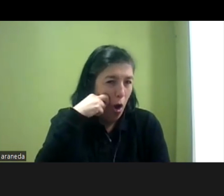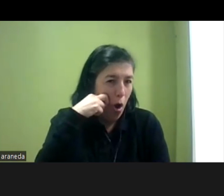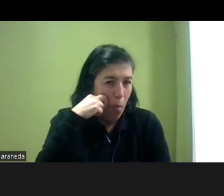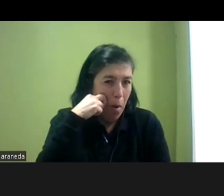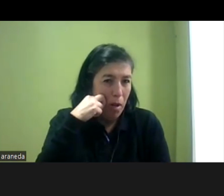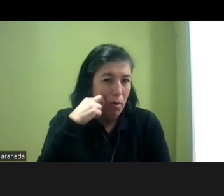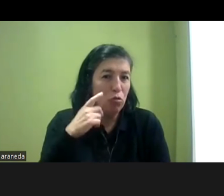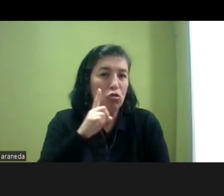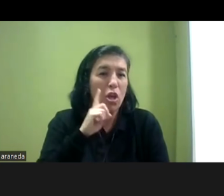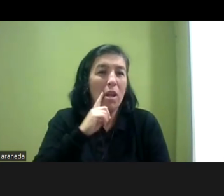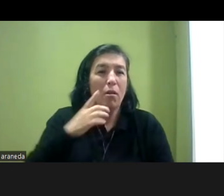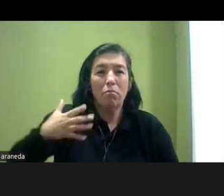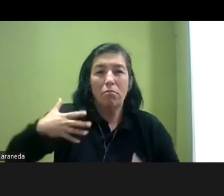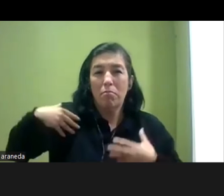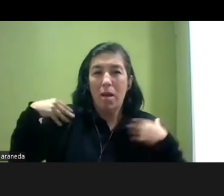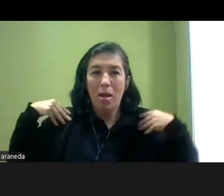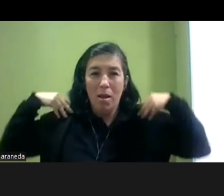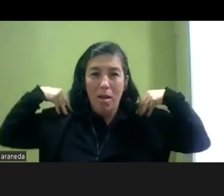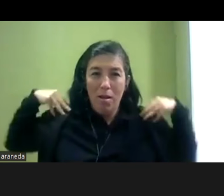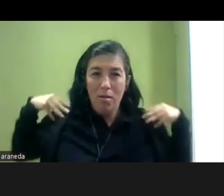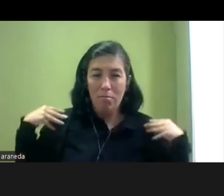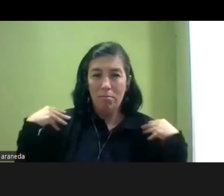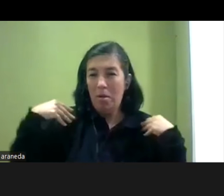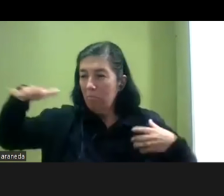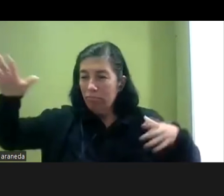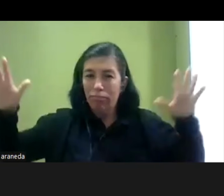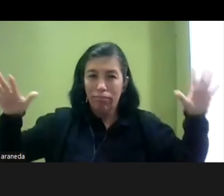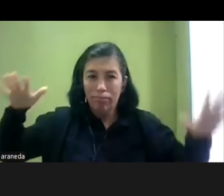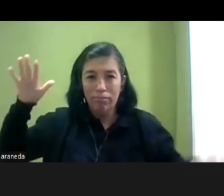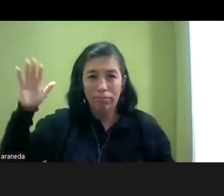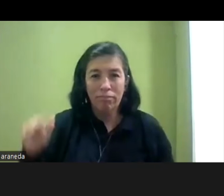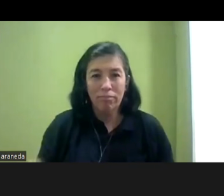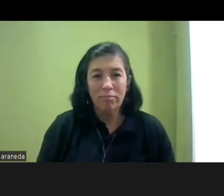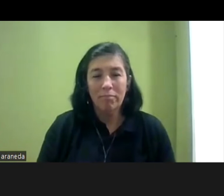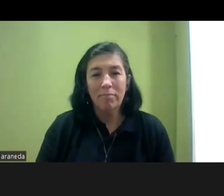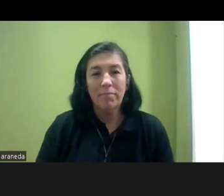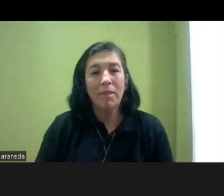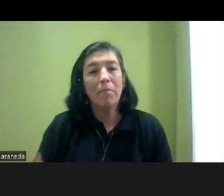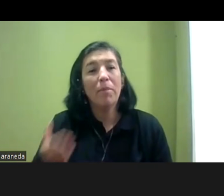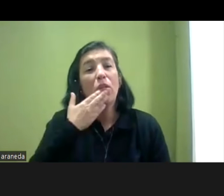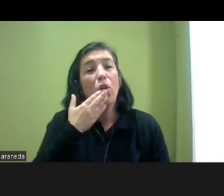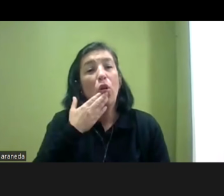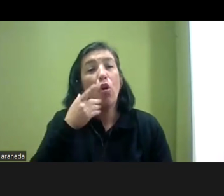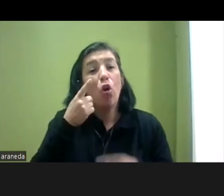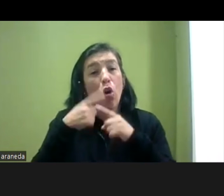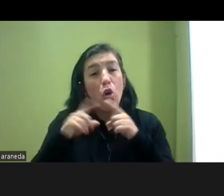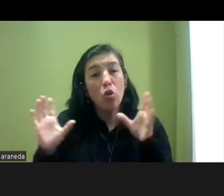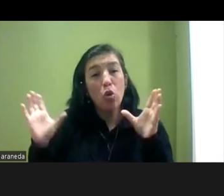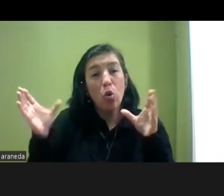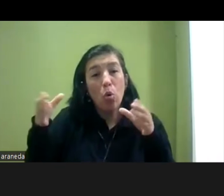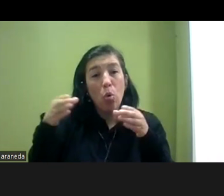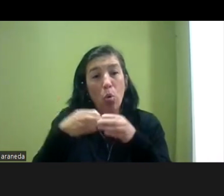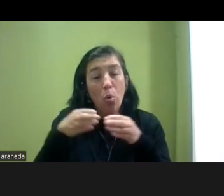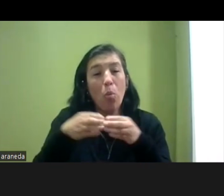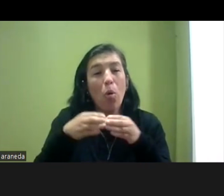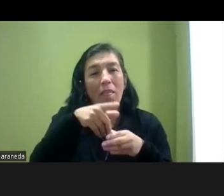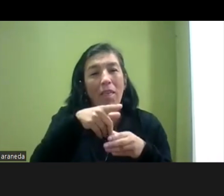corporalidad, brazos, piernas. Hay otro gran grupo de